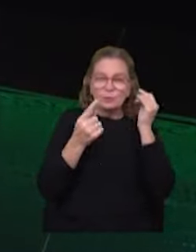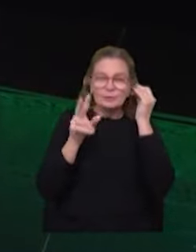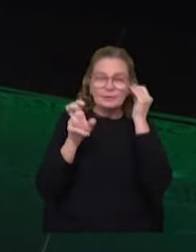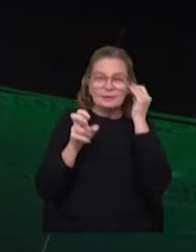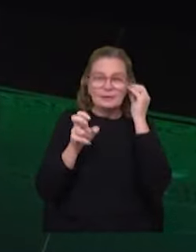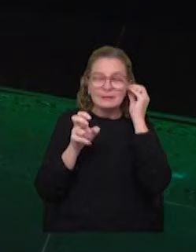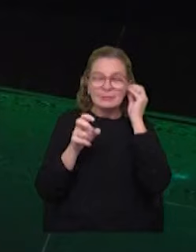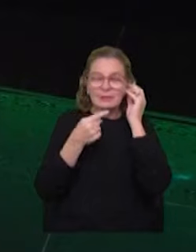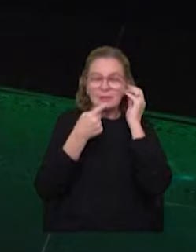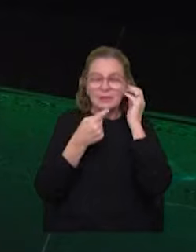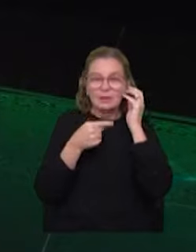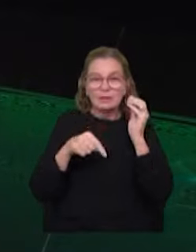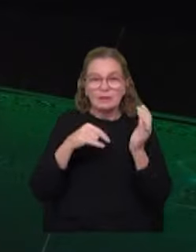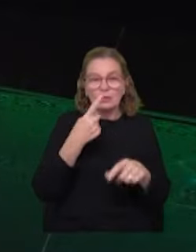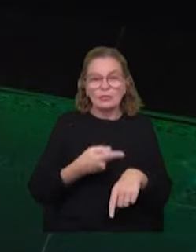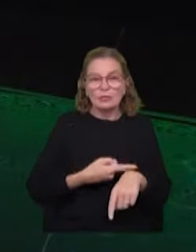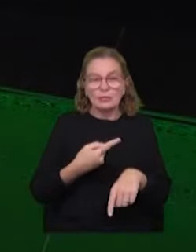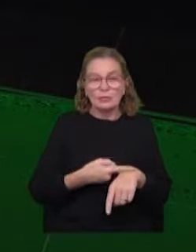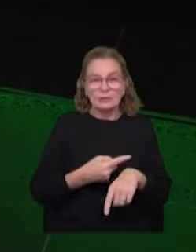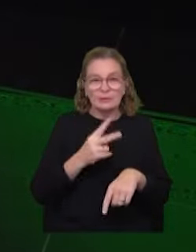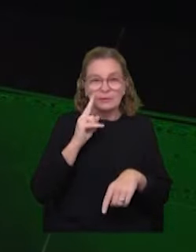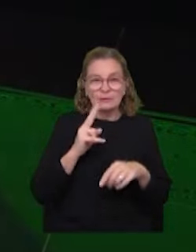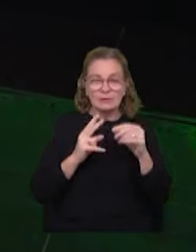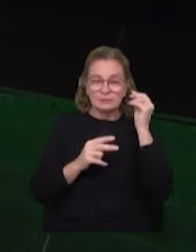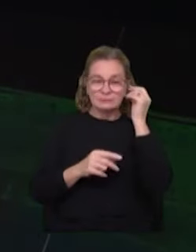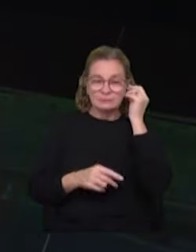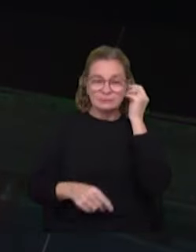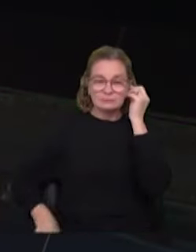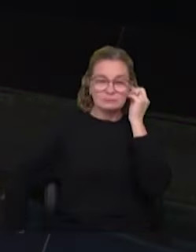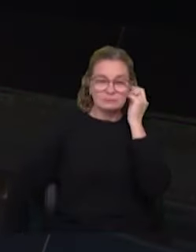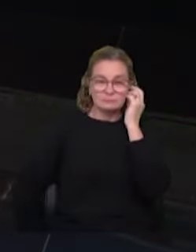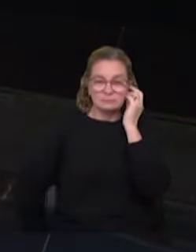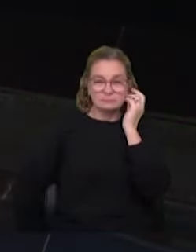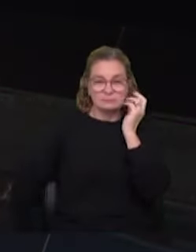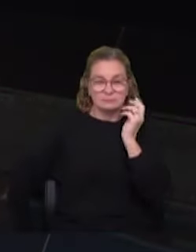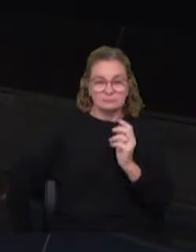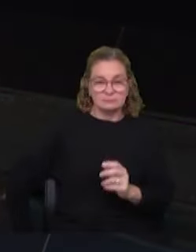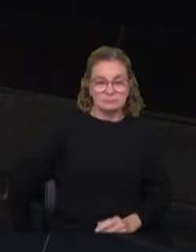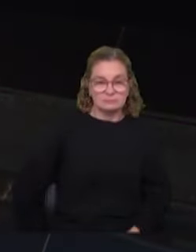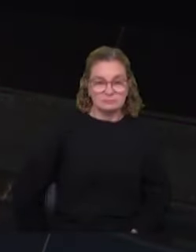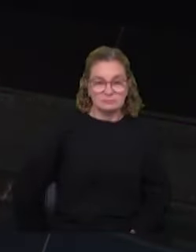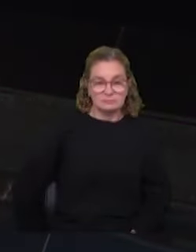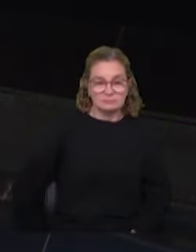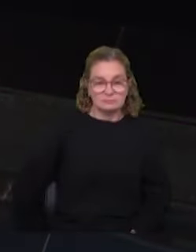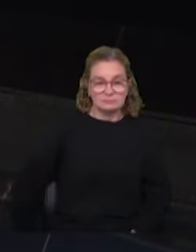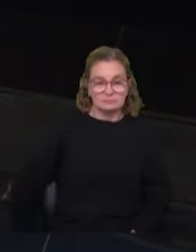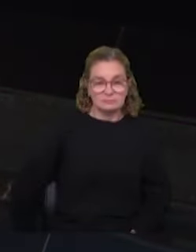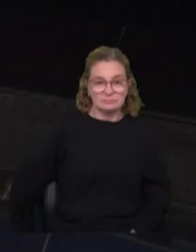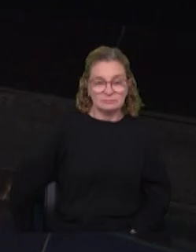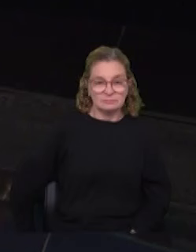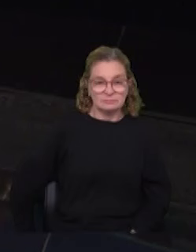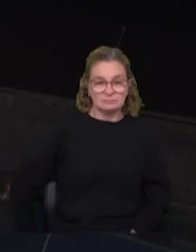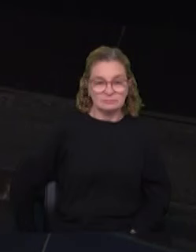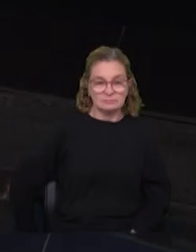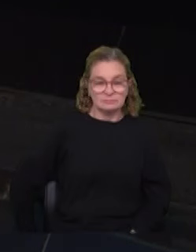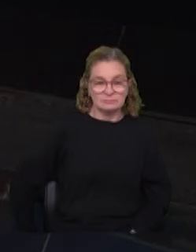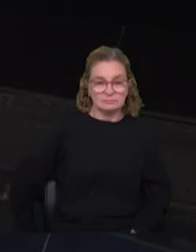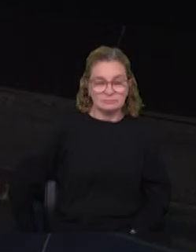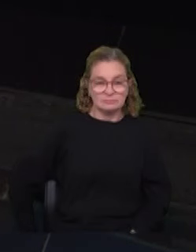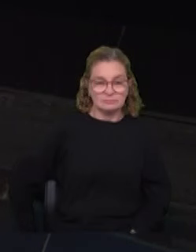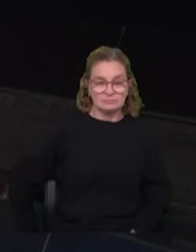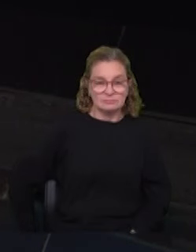que se ha destacado por estas horas y tiene que ver con que desde el frente amplio se pide la renuncia del ministro de defensa nacional Armando